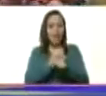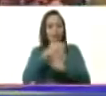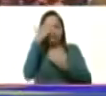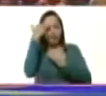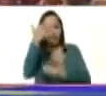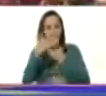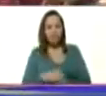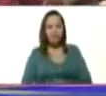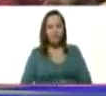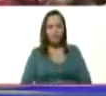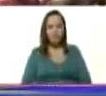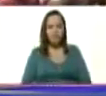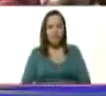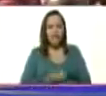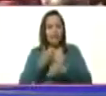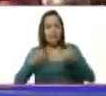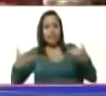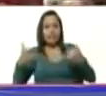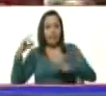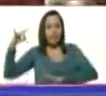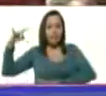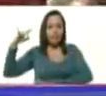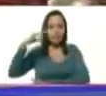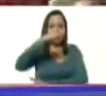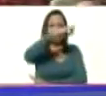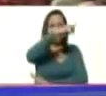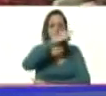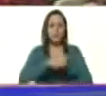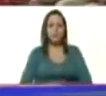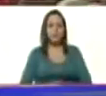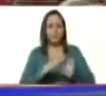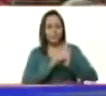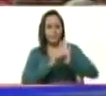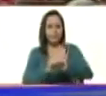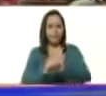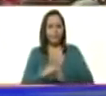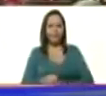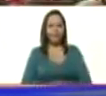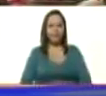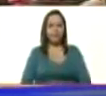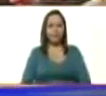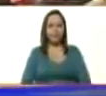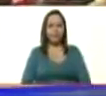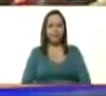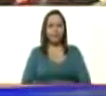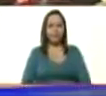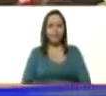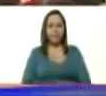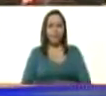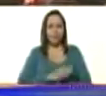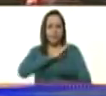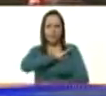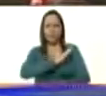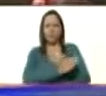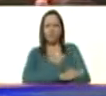La línea aérea Bandera, que hay otro compañero de la antigua Viasa. una línea